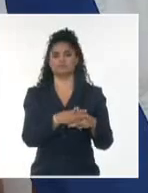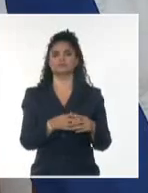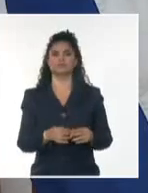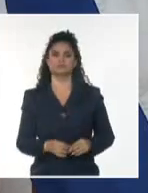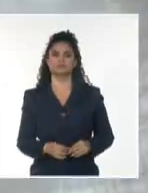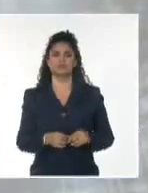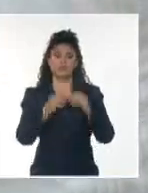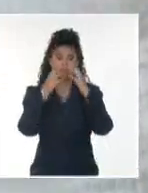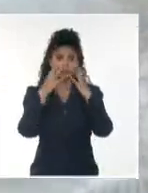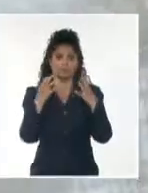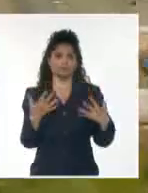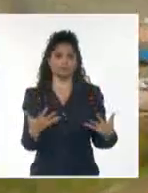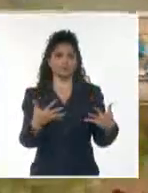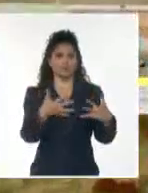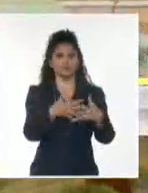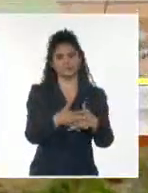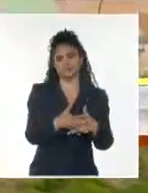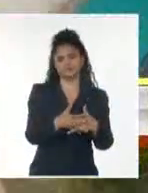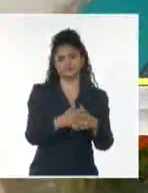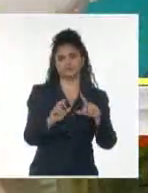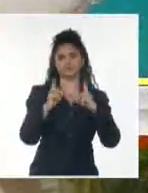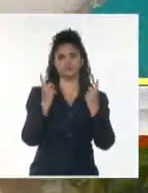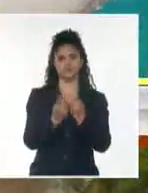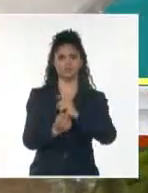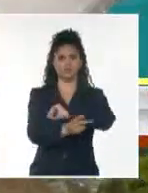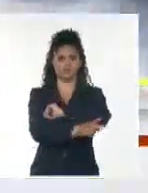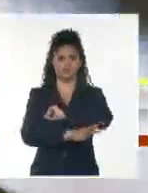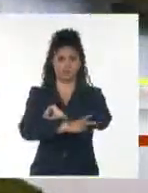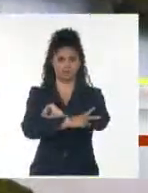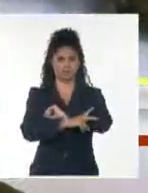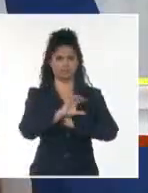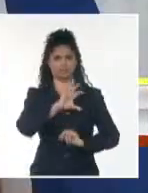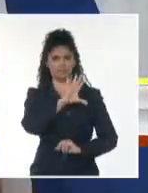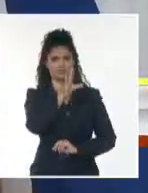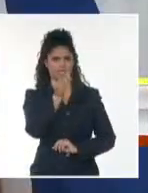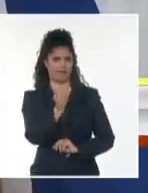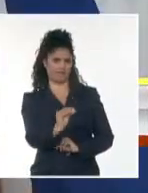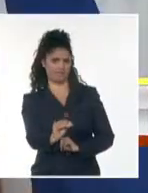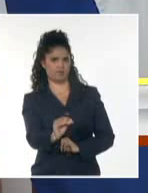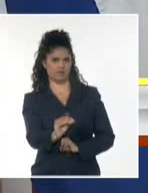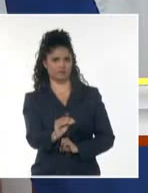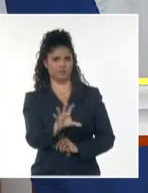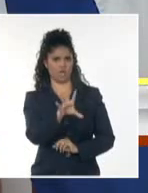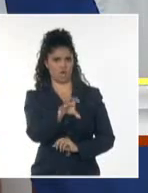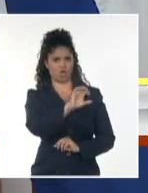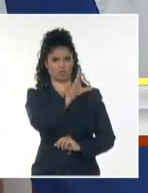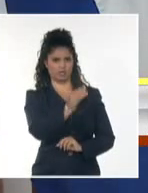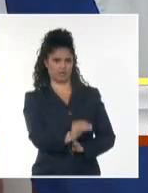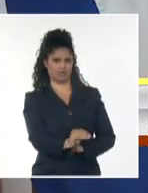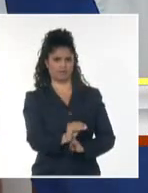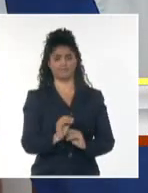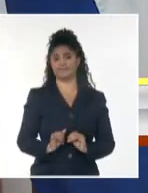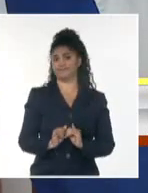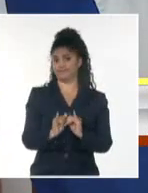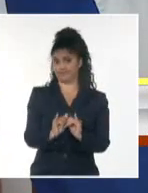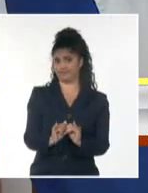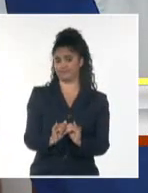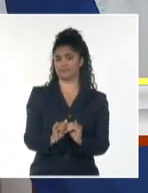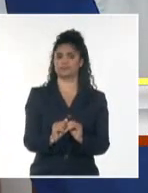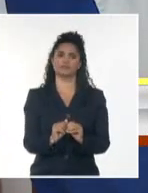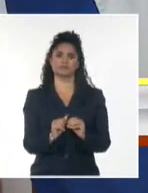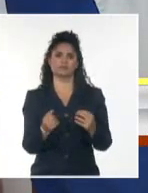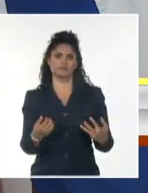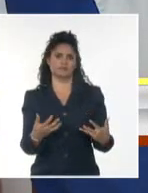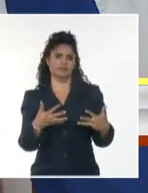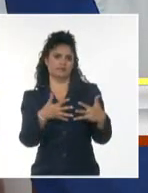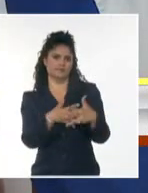unión de todos los países del continente africano. Y pudiera decirles que la unión de Tanganica